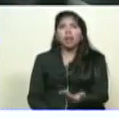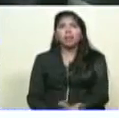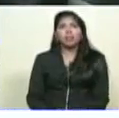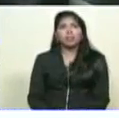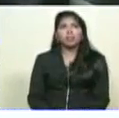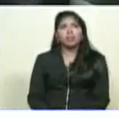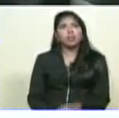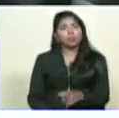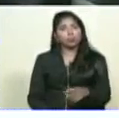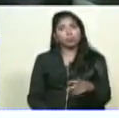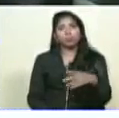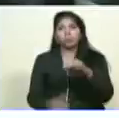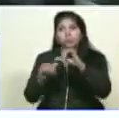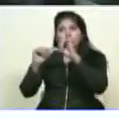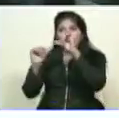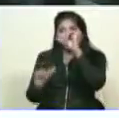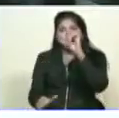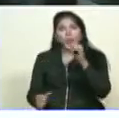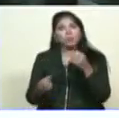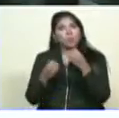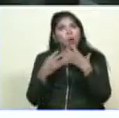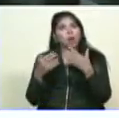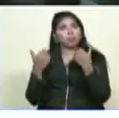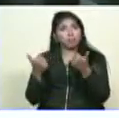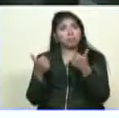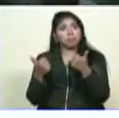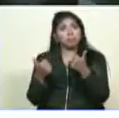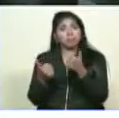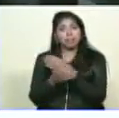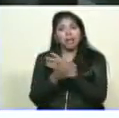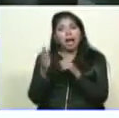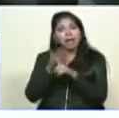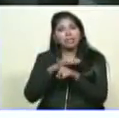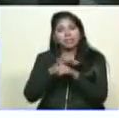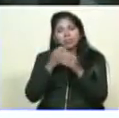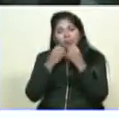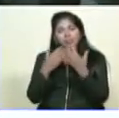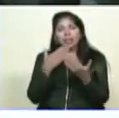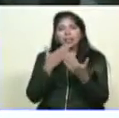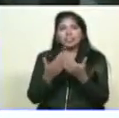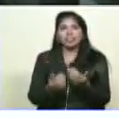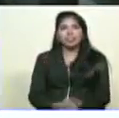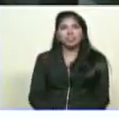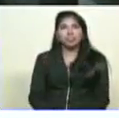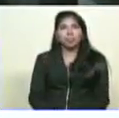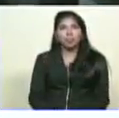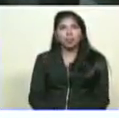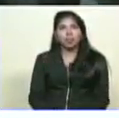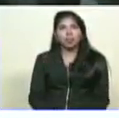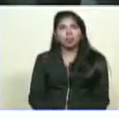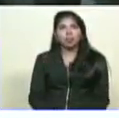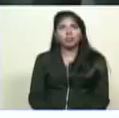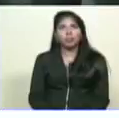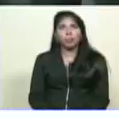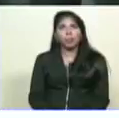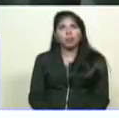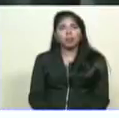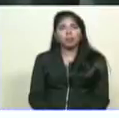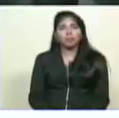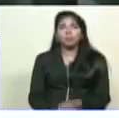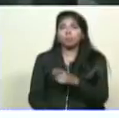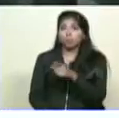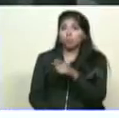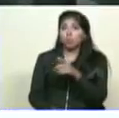tus reflexiones, tu apoyo, tu cariño, gracias Juliana. Y a Wilmer también por esa fuerza. Pedro Infante, siguen